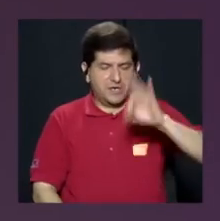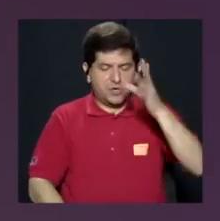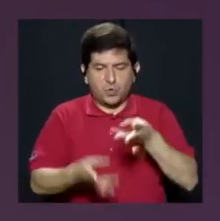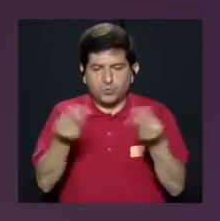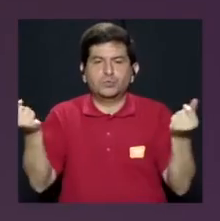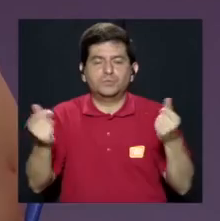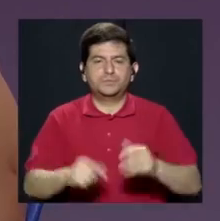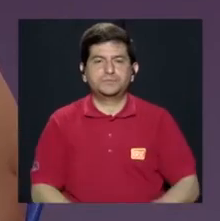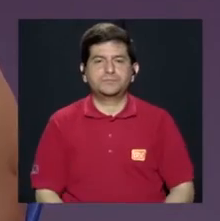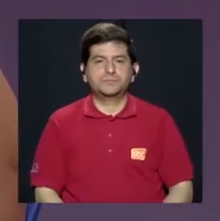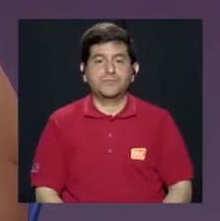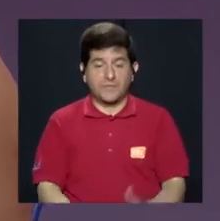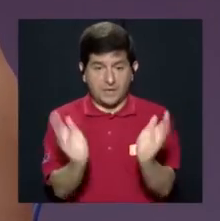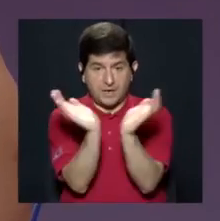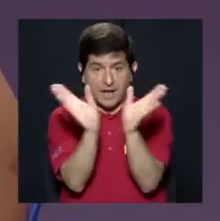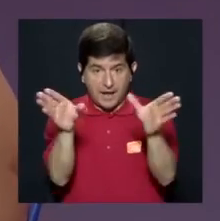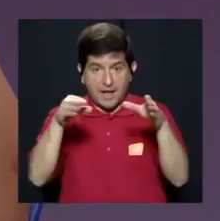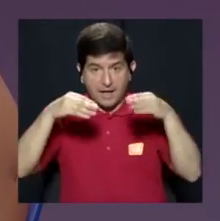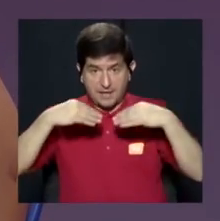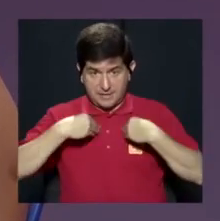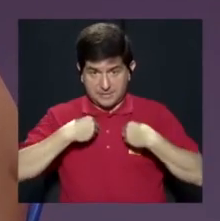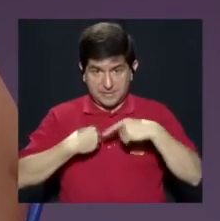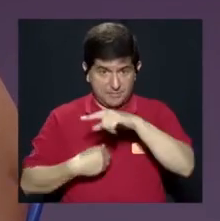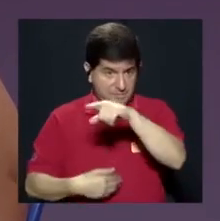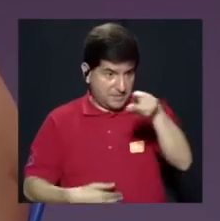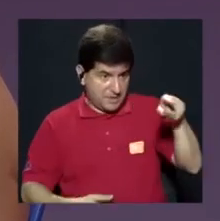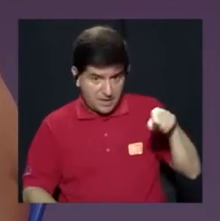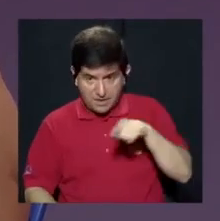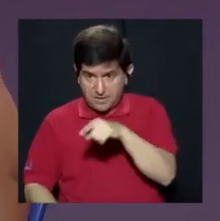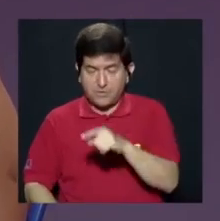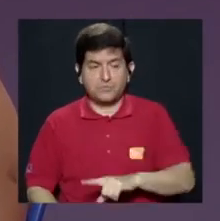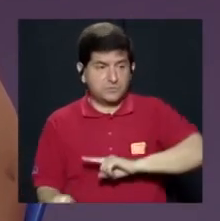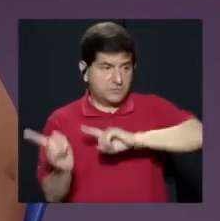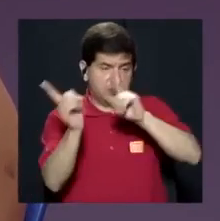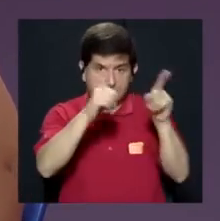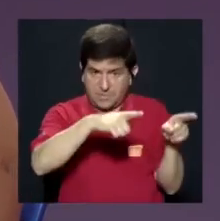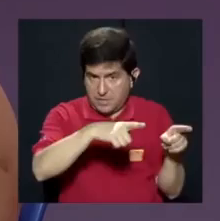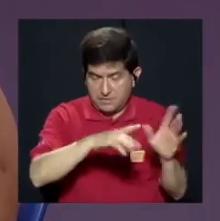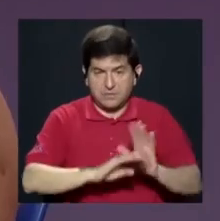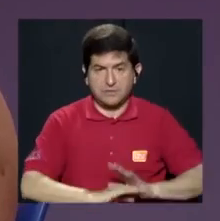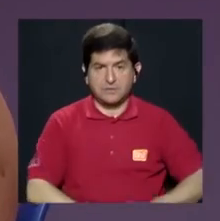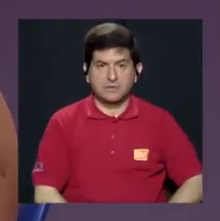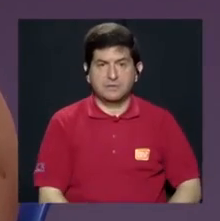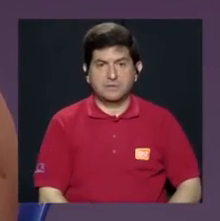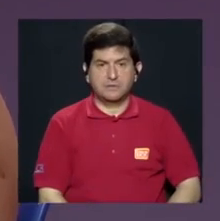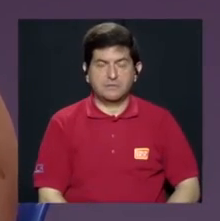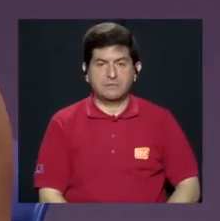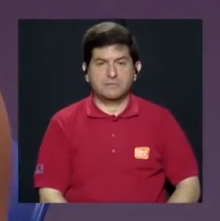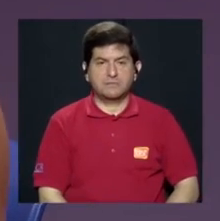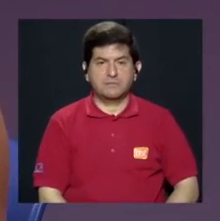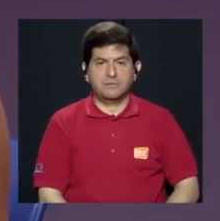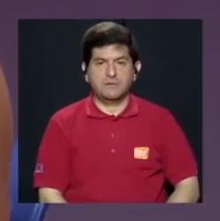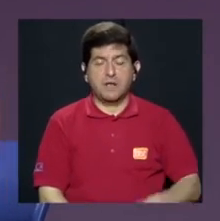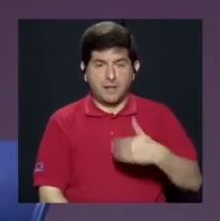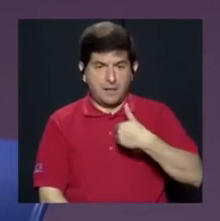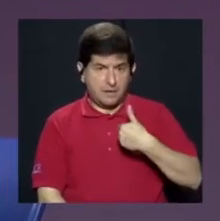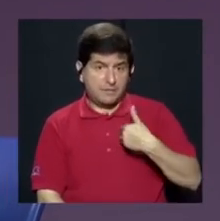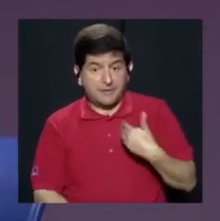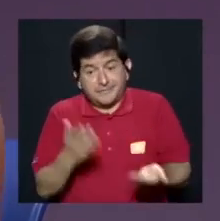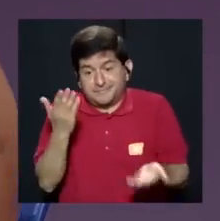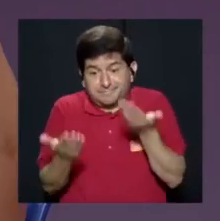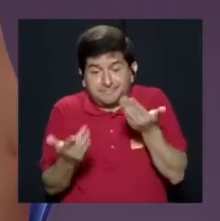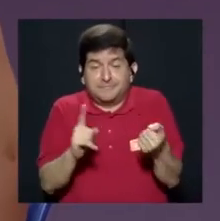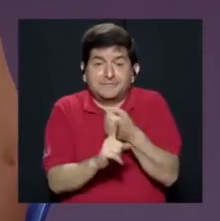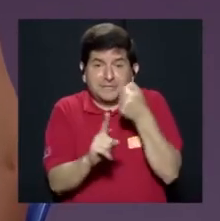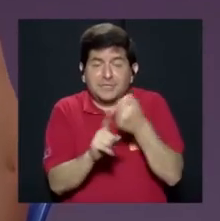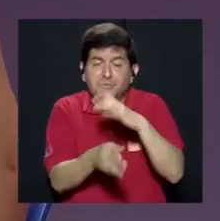soluciones. La Caja ha reconocido cuando ustedes han acudido a ellas que existe, al menos que existe